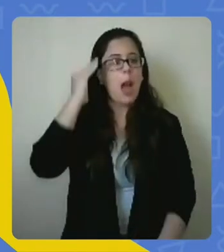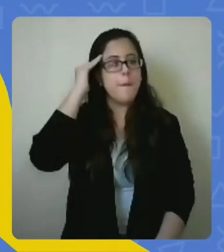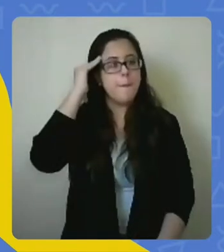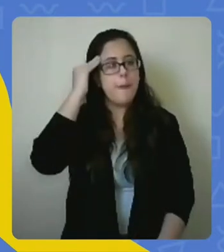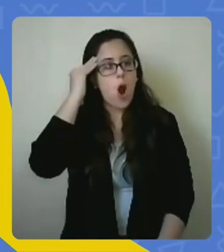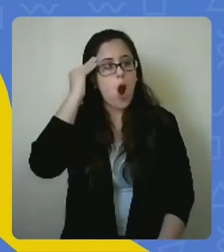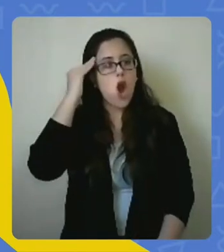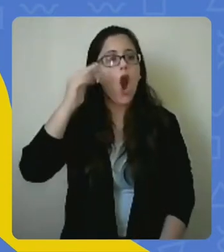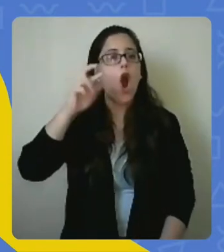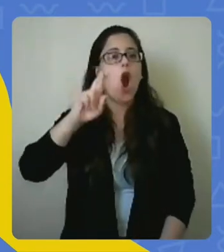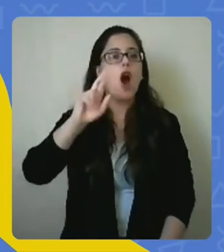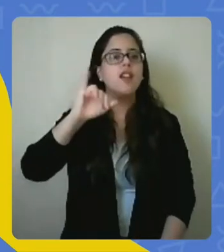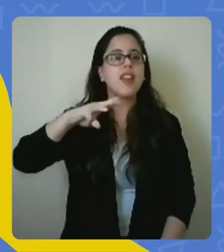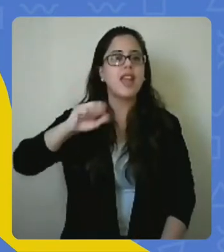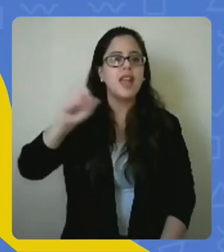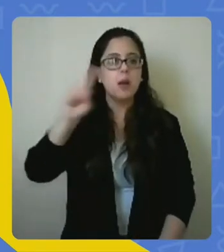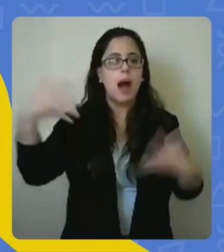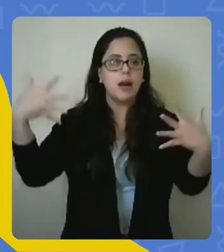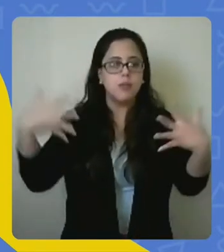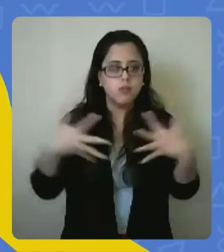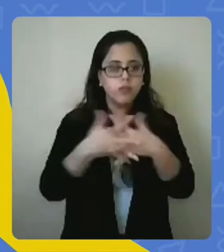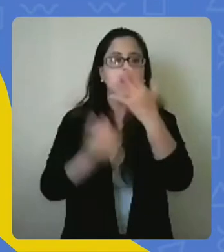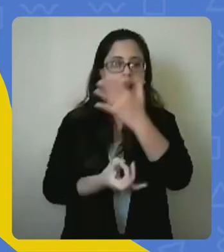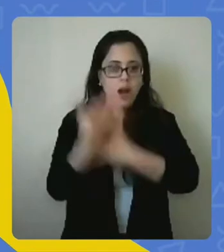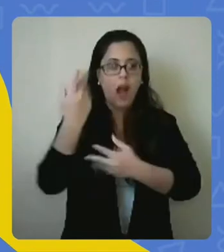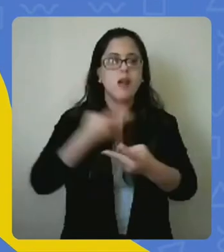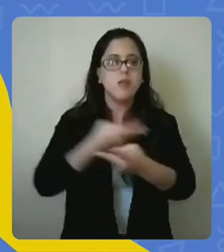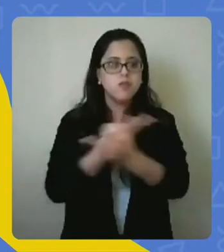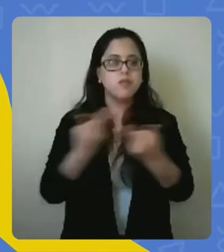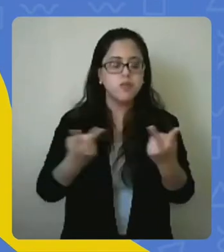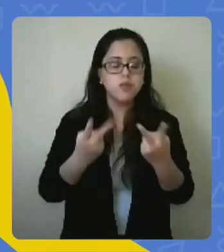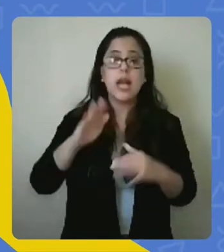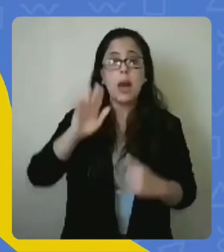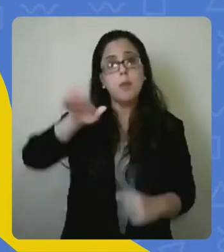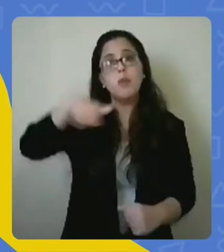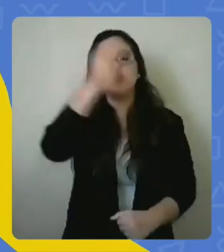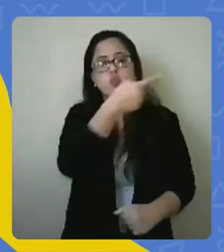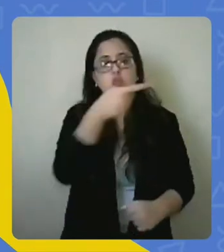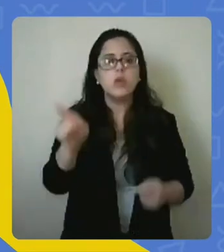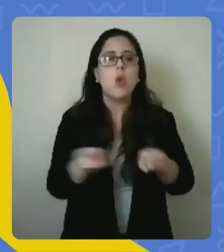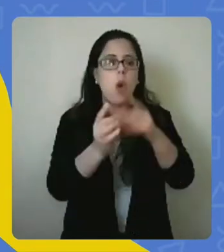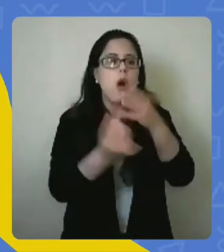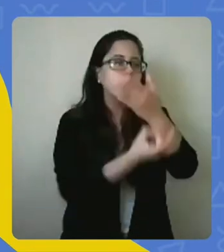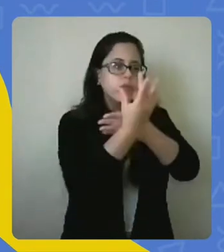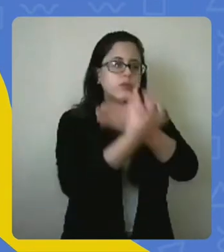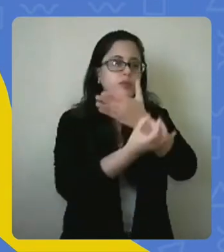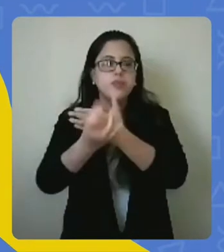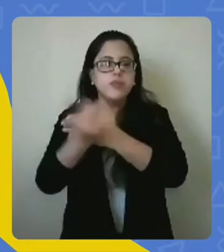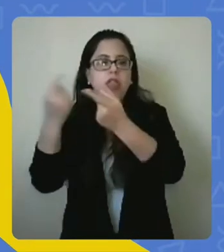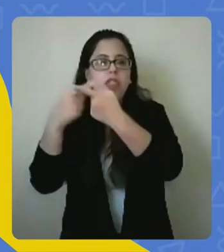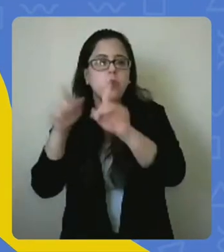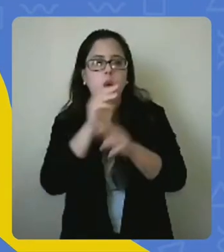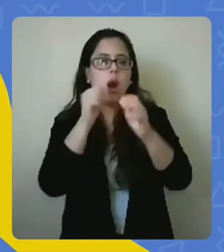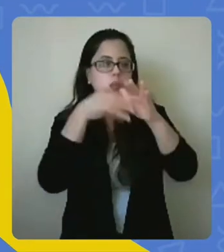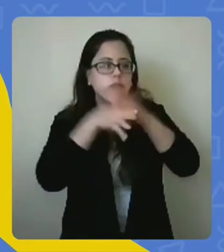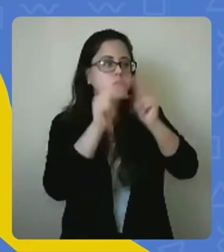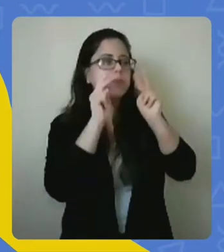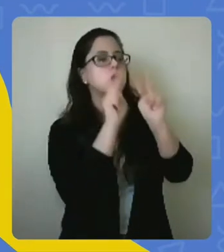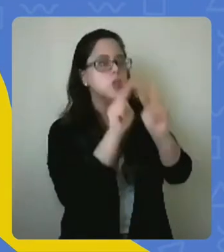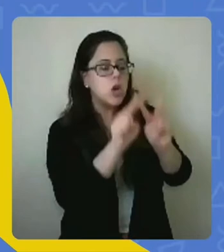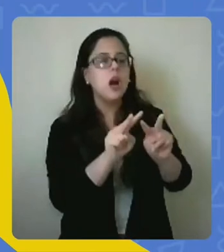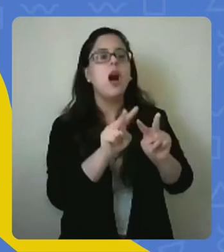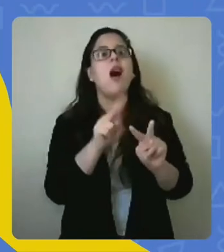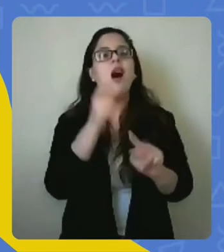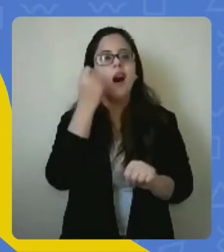ya arriba en nuestras redes, y durante la siguiente semana vamos a ir subiendo distintos para que puedan conocer en mayor detalle de qué se